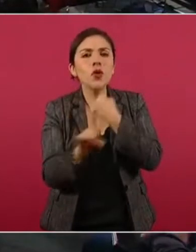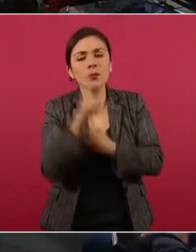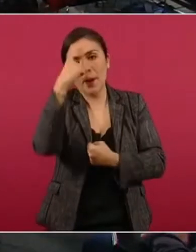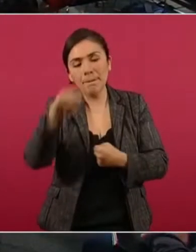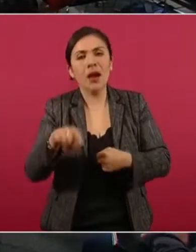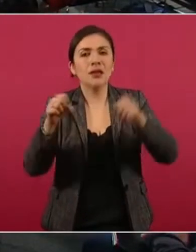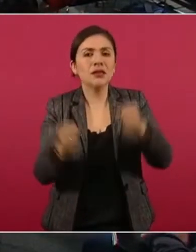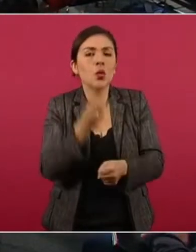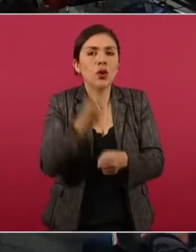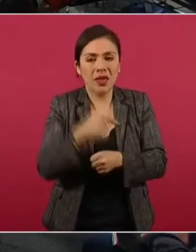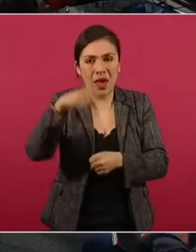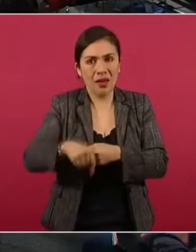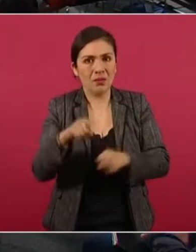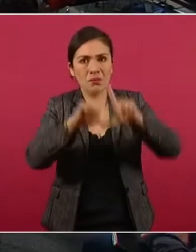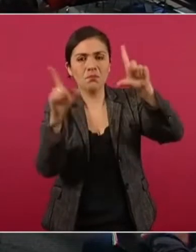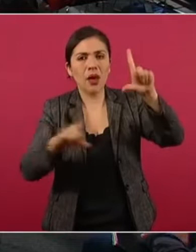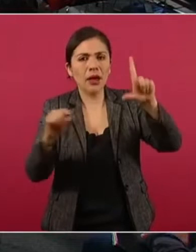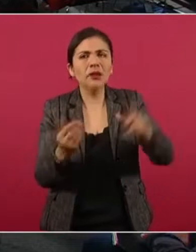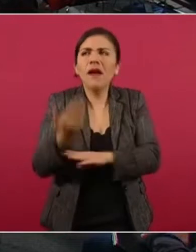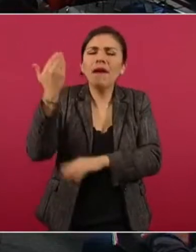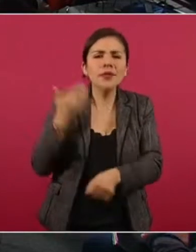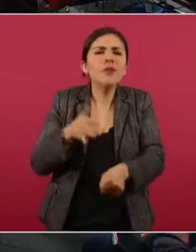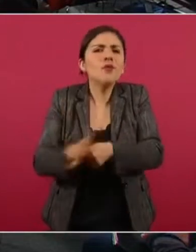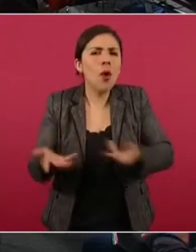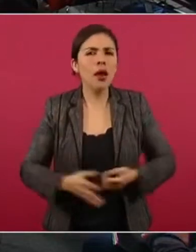de seguridad en el país?